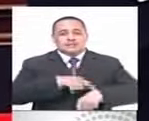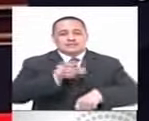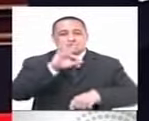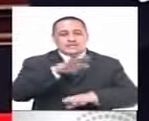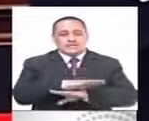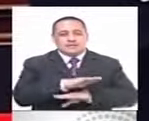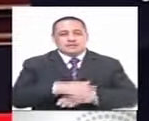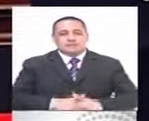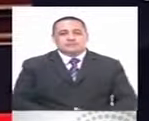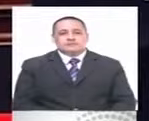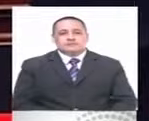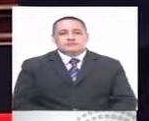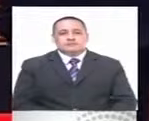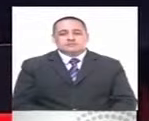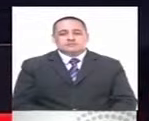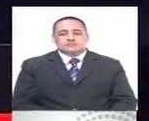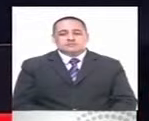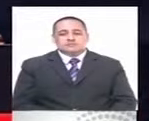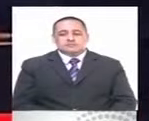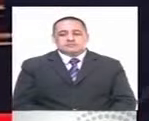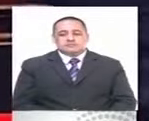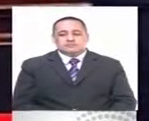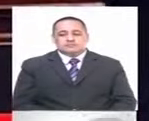la tarde.